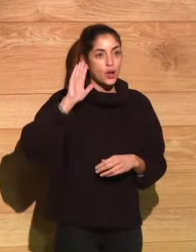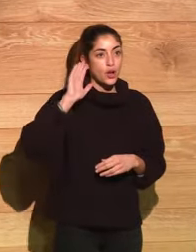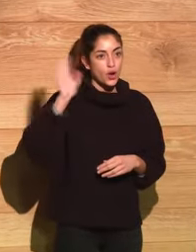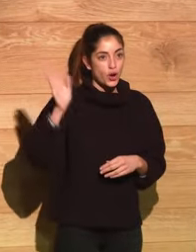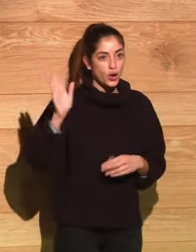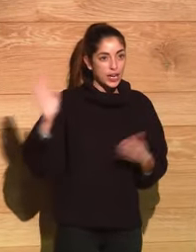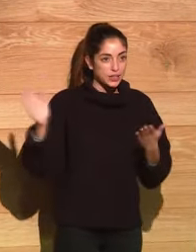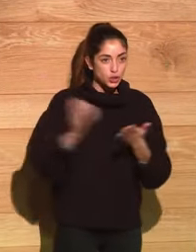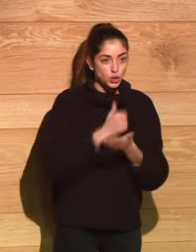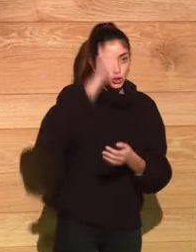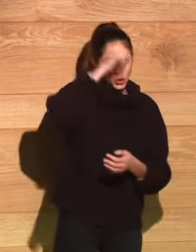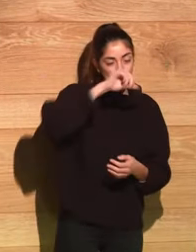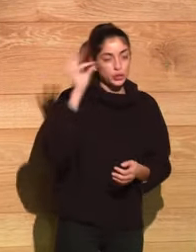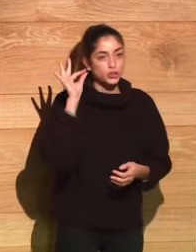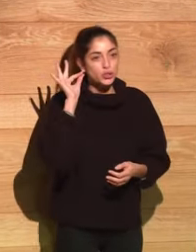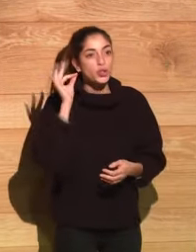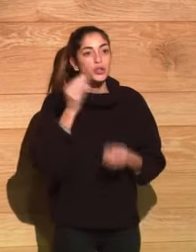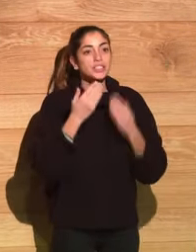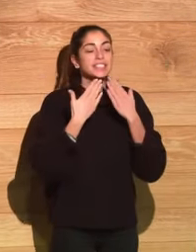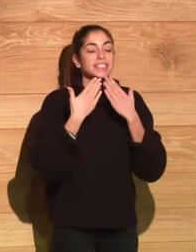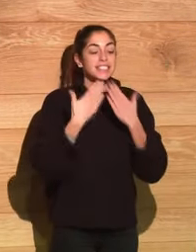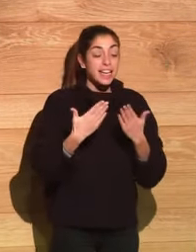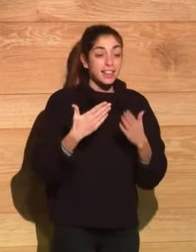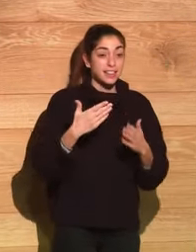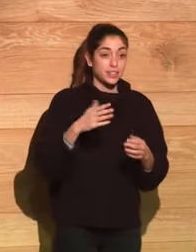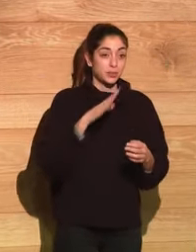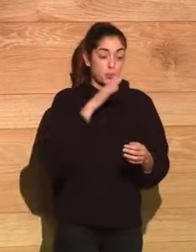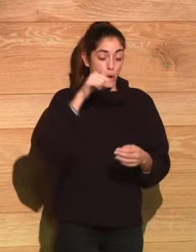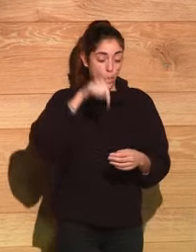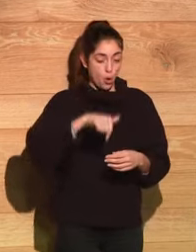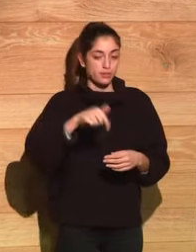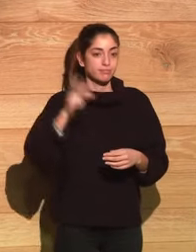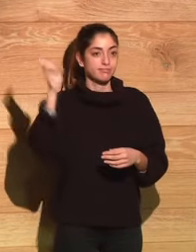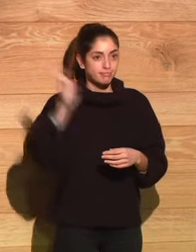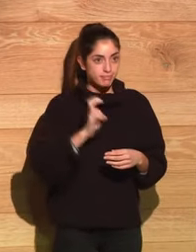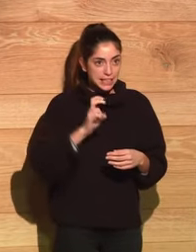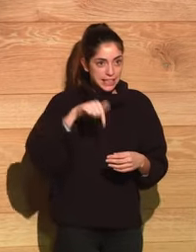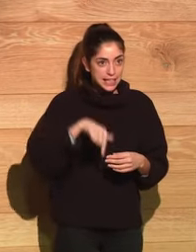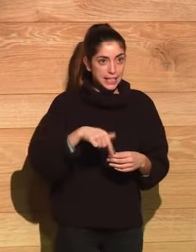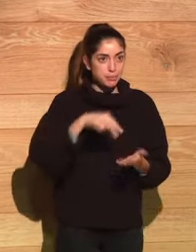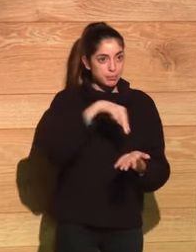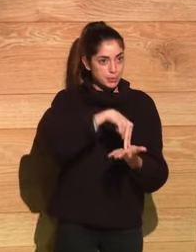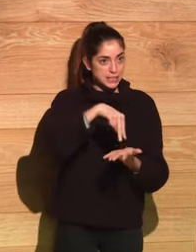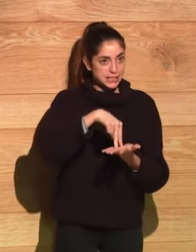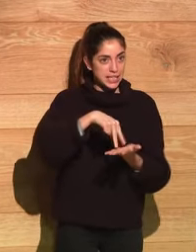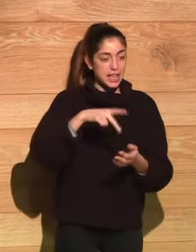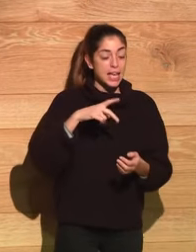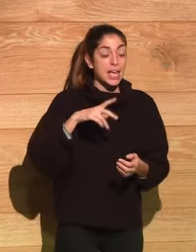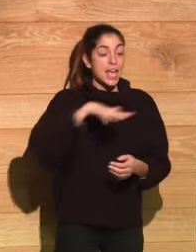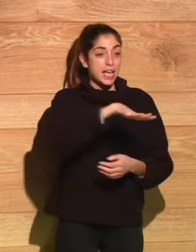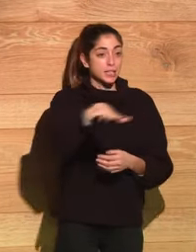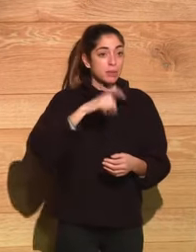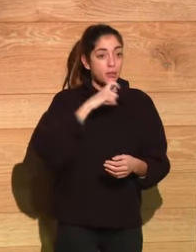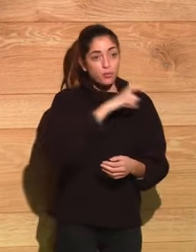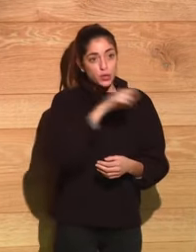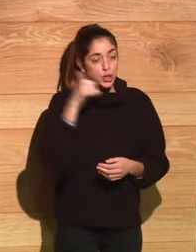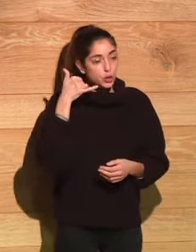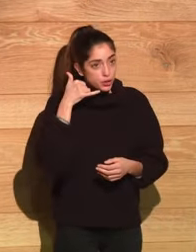Hola a todos y a todas. Muchísimas gracias por acompañarnos aquí presencialmente en el espacio de la Fundación